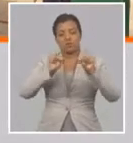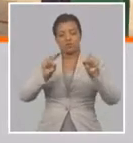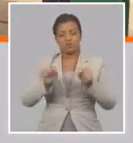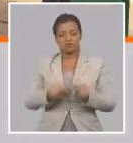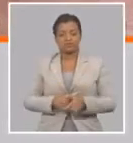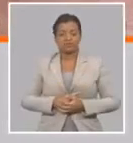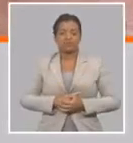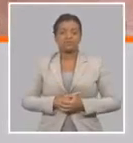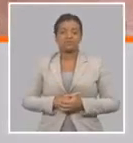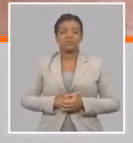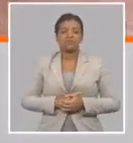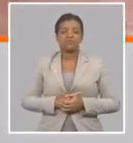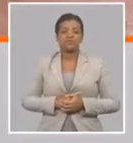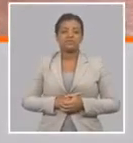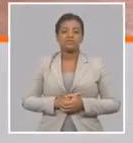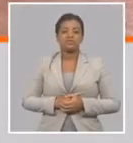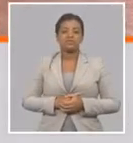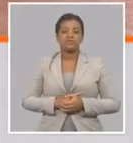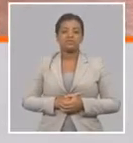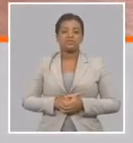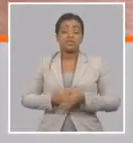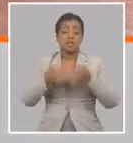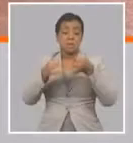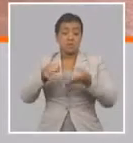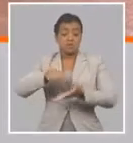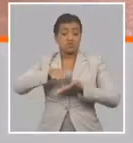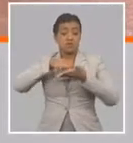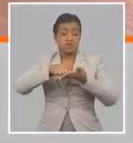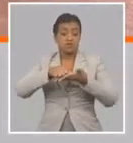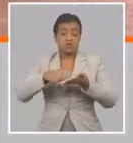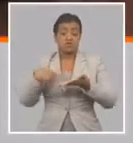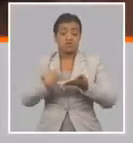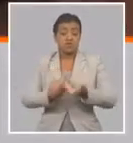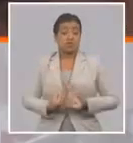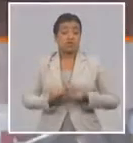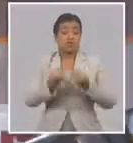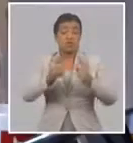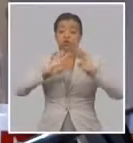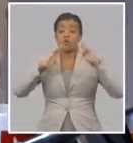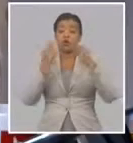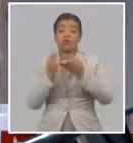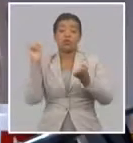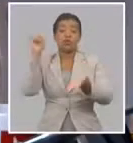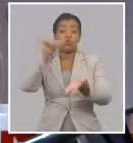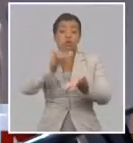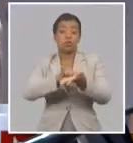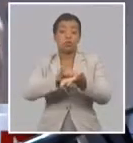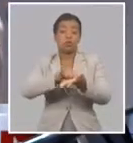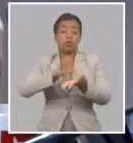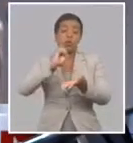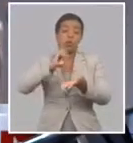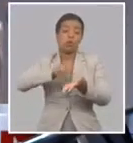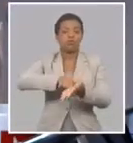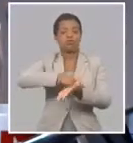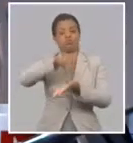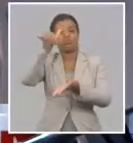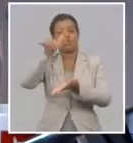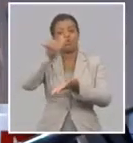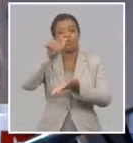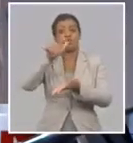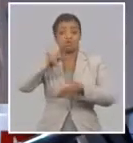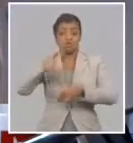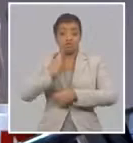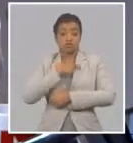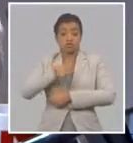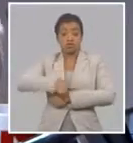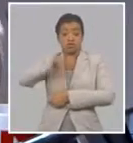ello nosotros este servicio que se presta a todas las aeronaves que aterrizan y despegan de cada uno de nuestros aeropuertos ya